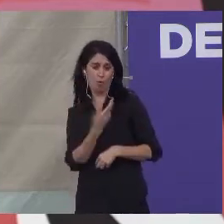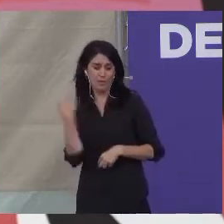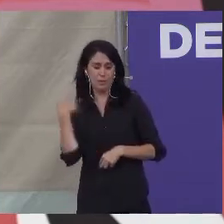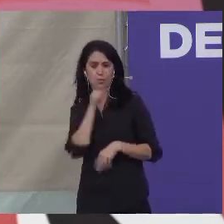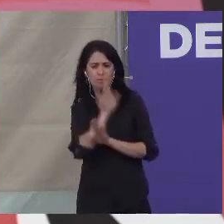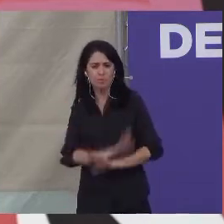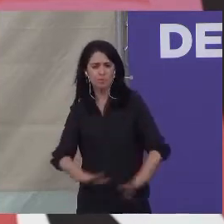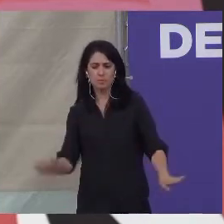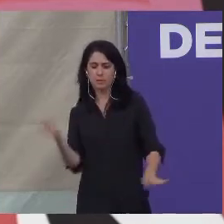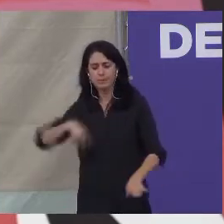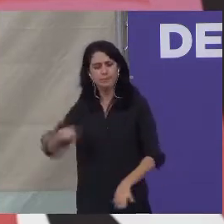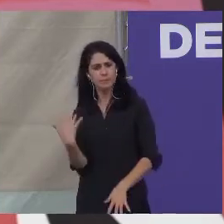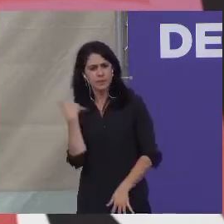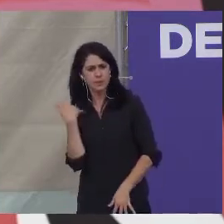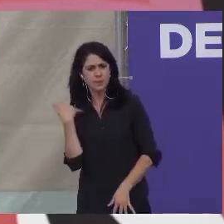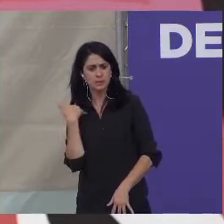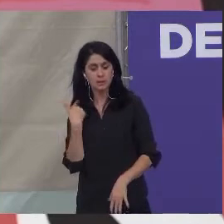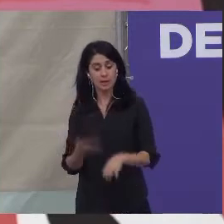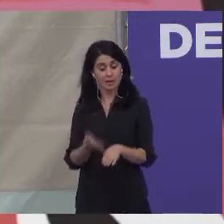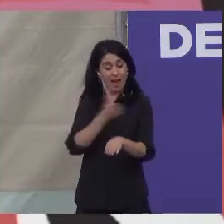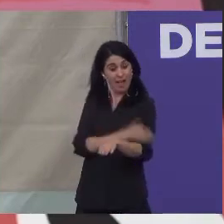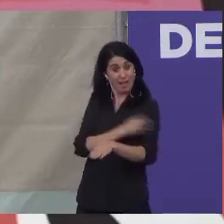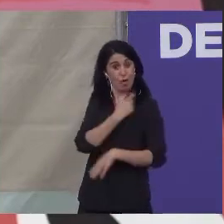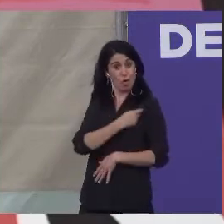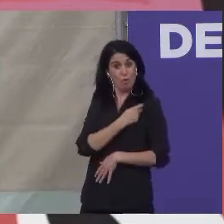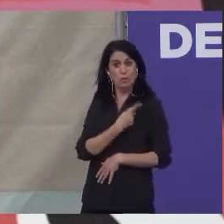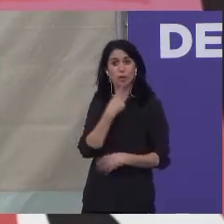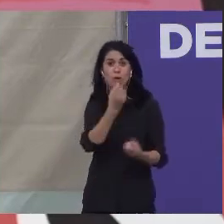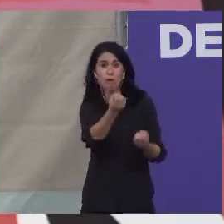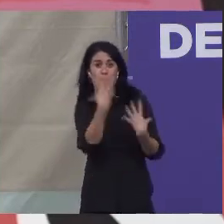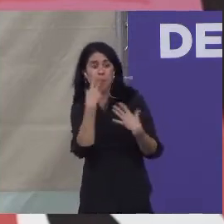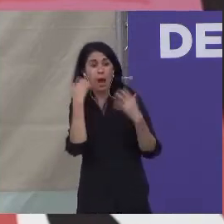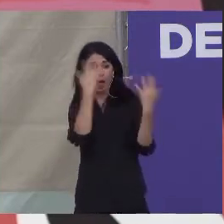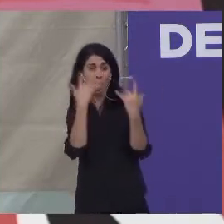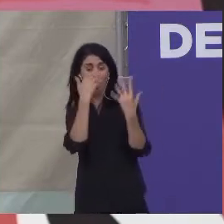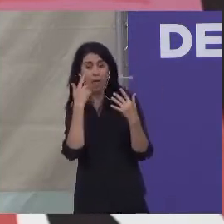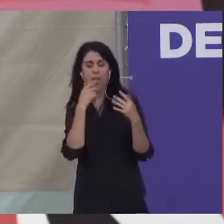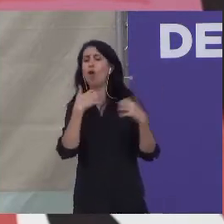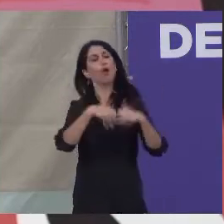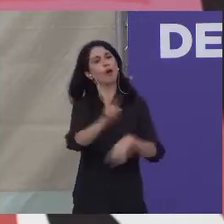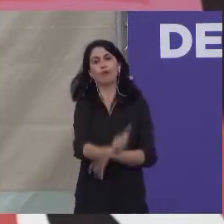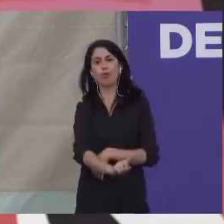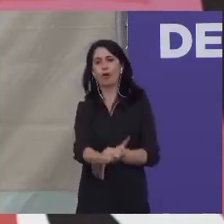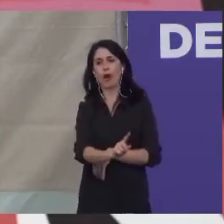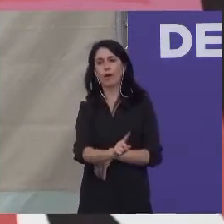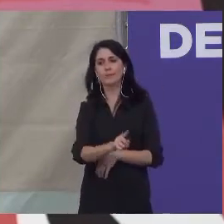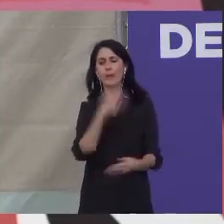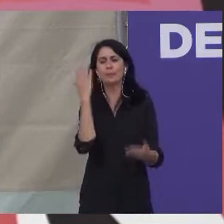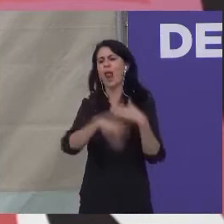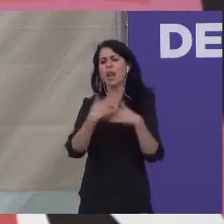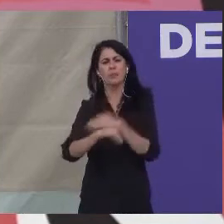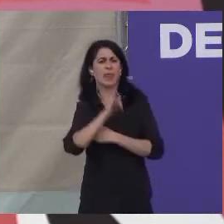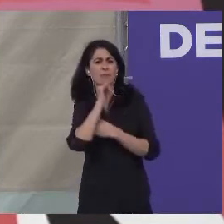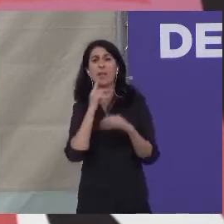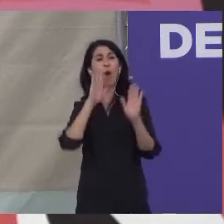La anterior nos han hecho creer que no funcionaba o estaba coartada. Y acabó disolviéndose. No vengo a